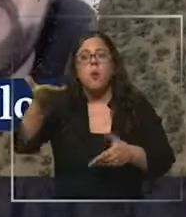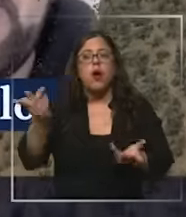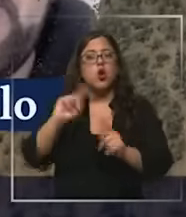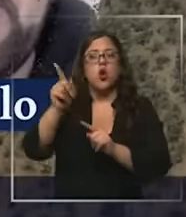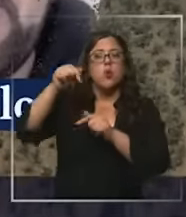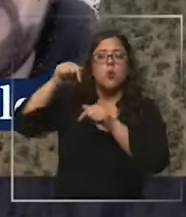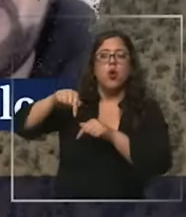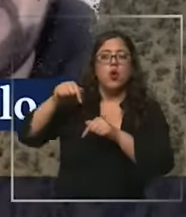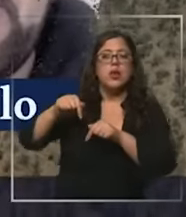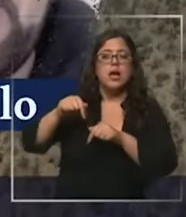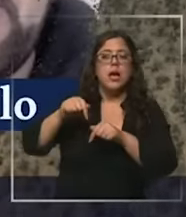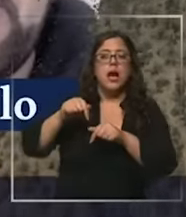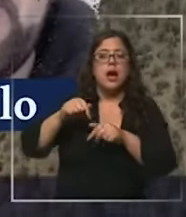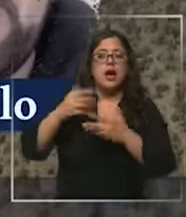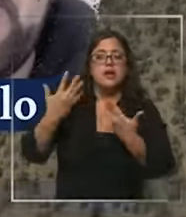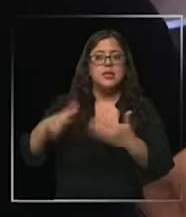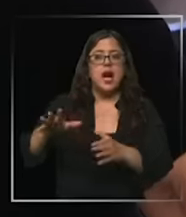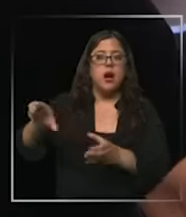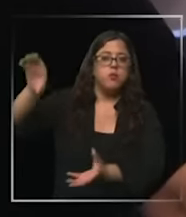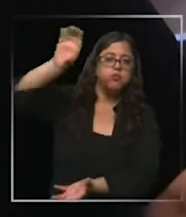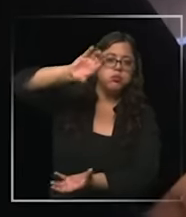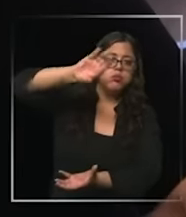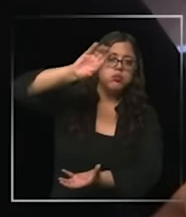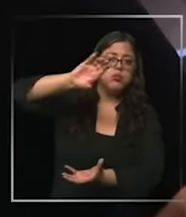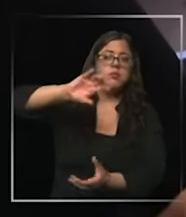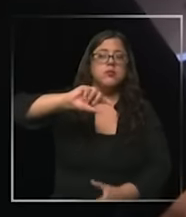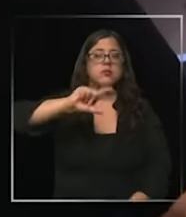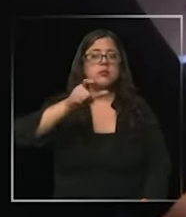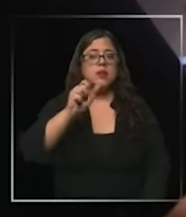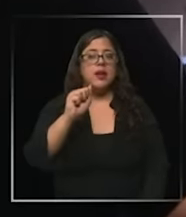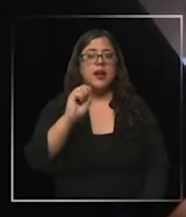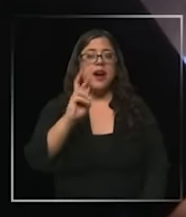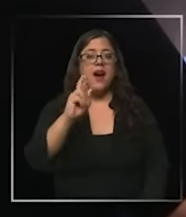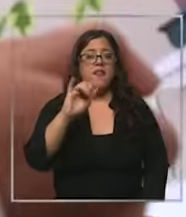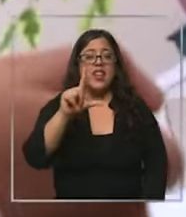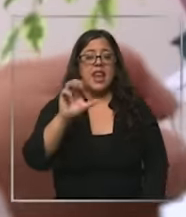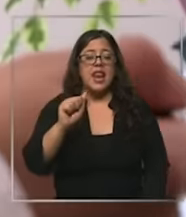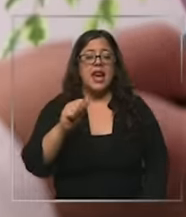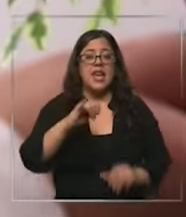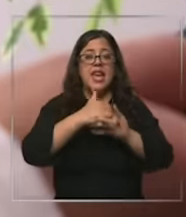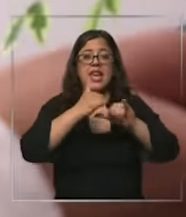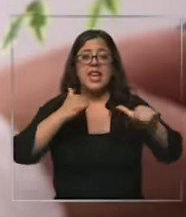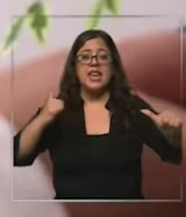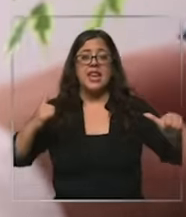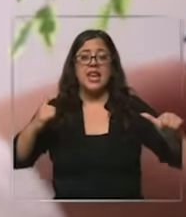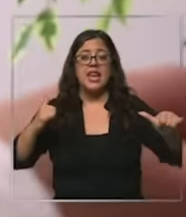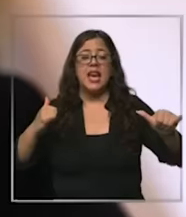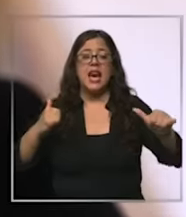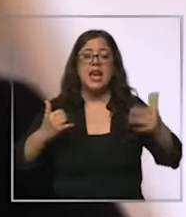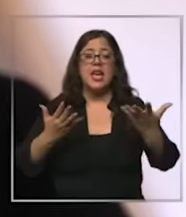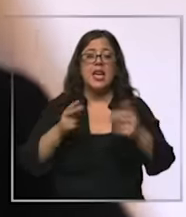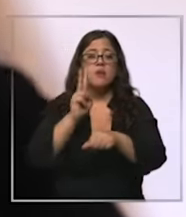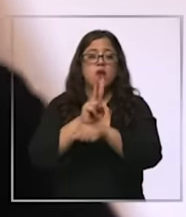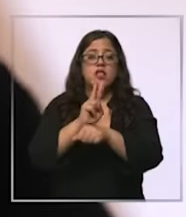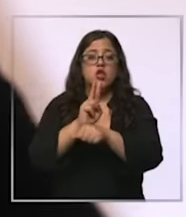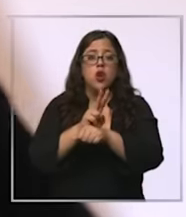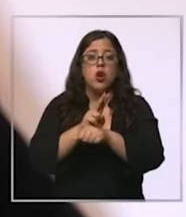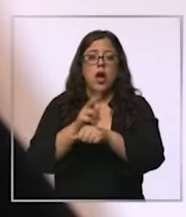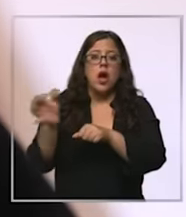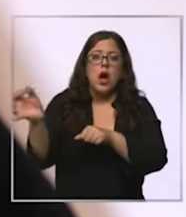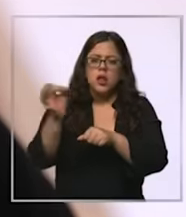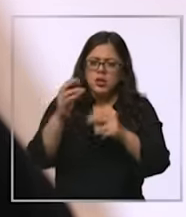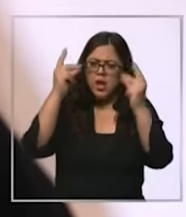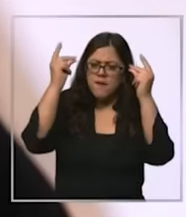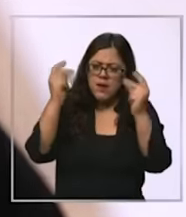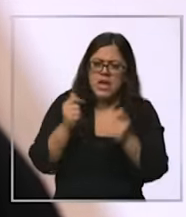ya hicimos con... Te llamo. Gabriela Saldías, ingeniera y académica de la carrera de agronomía, destaca la habilidad de